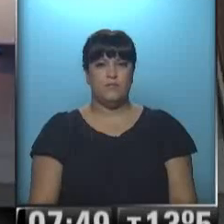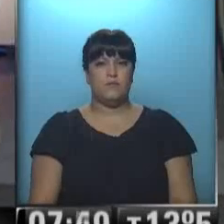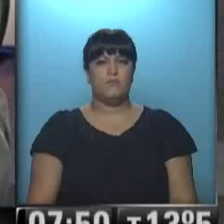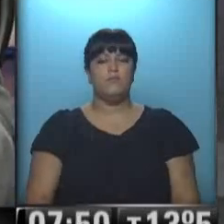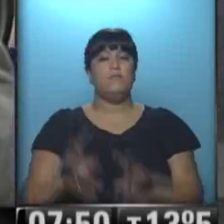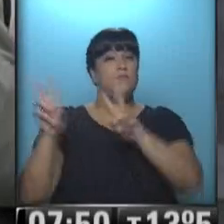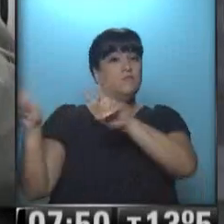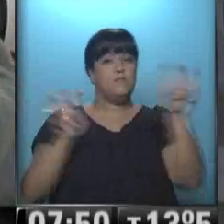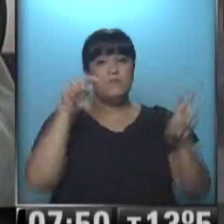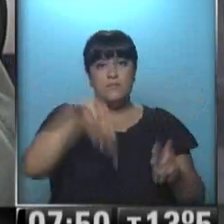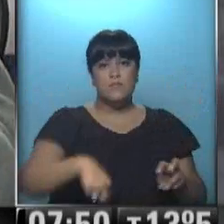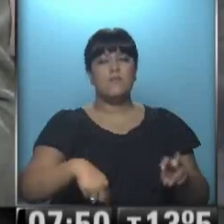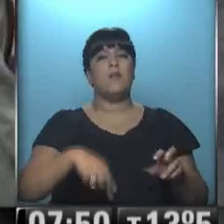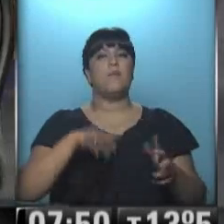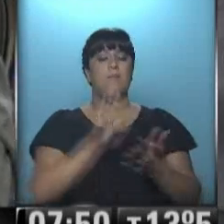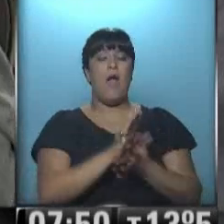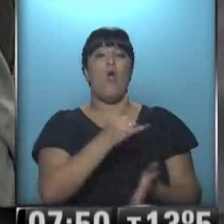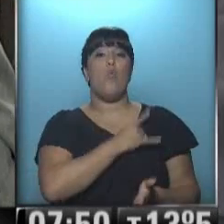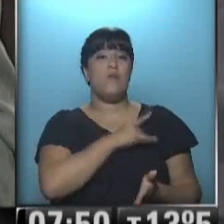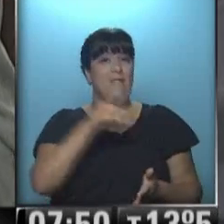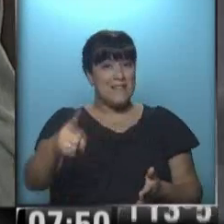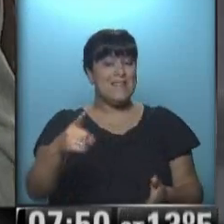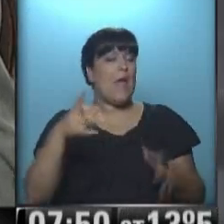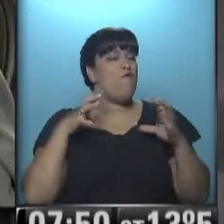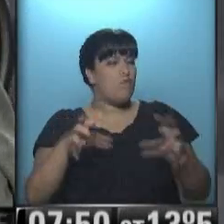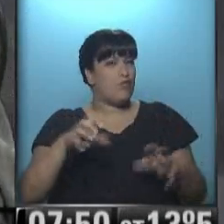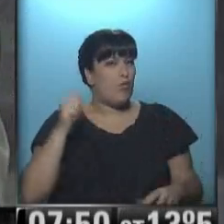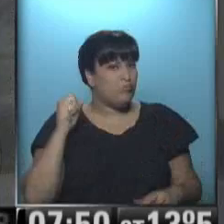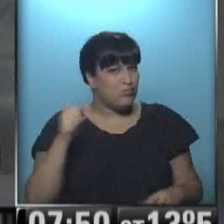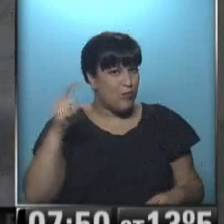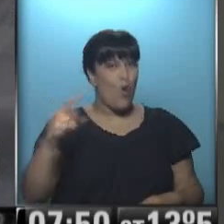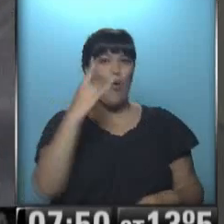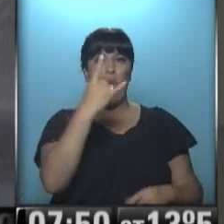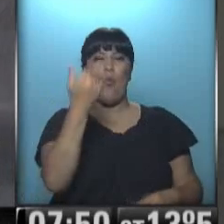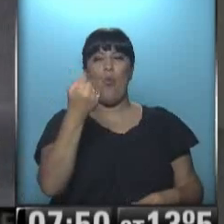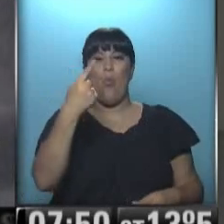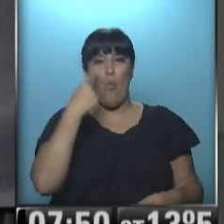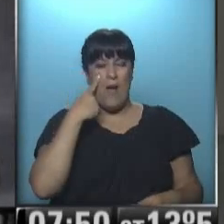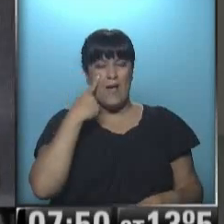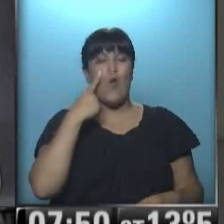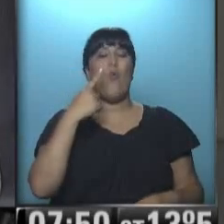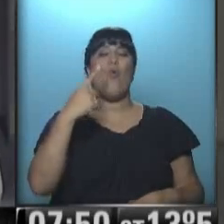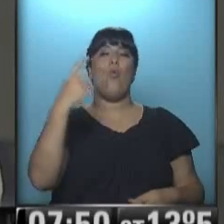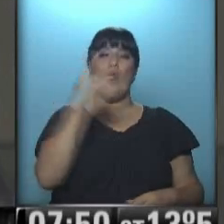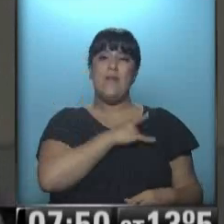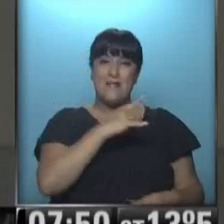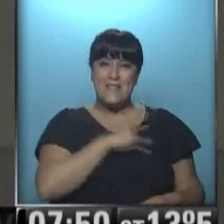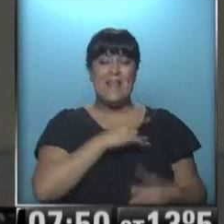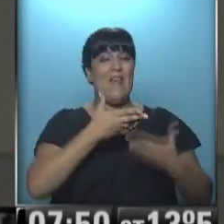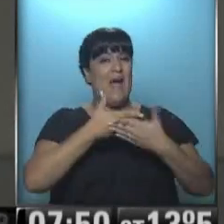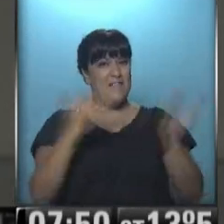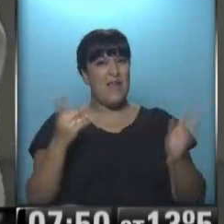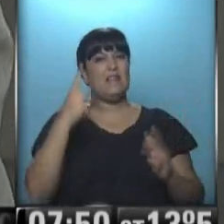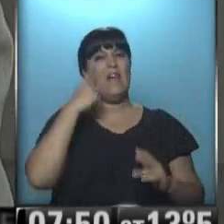Vamos a cambiar de tema. Si hay una universidad que es futbolera en la República Argentina, esa universidad es la UAI, la Universidad Abierta Interamericana. ¿Por qué lo